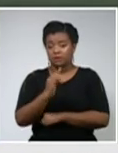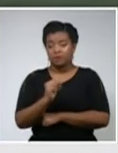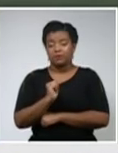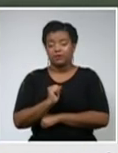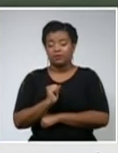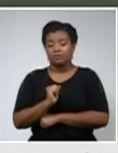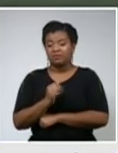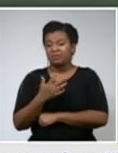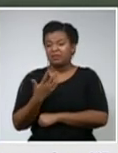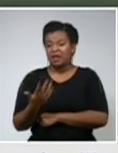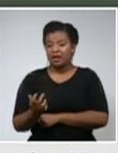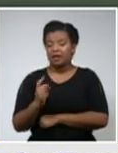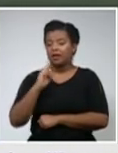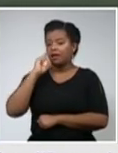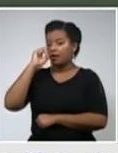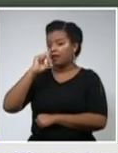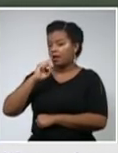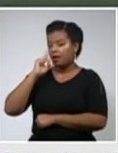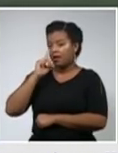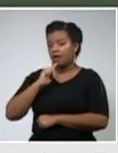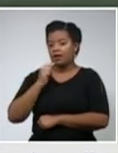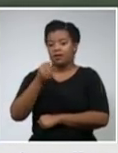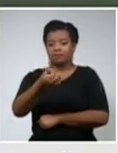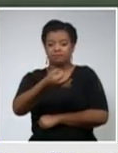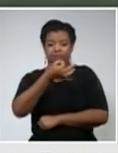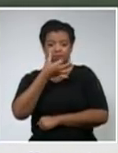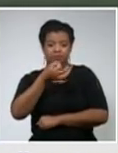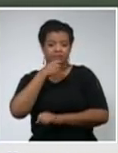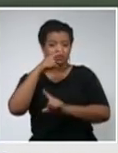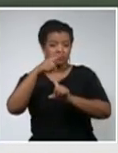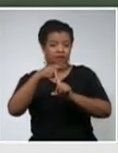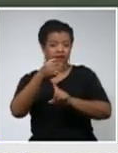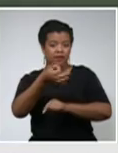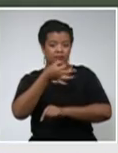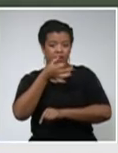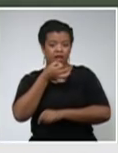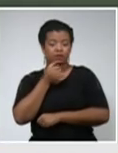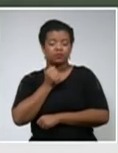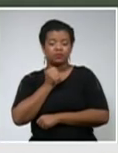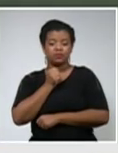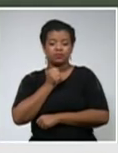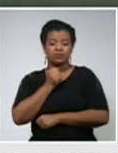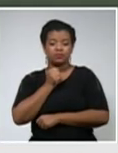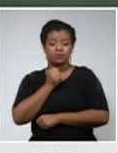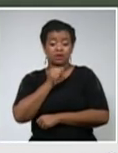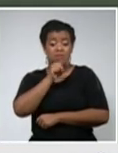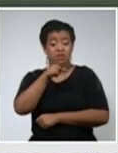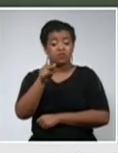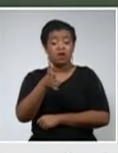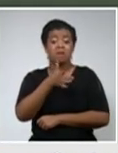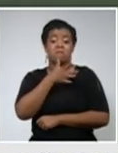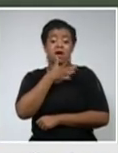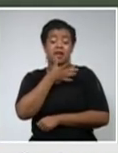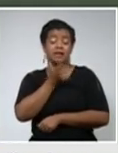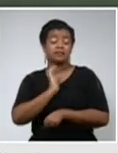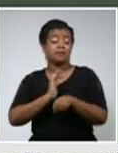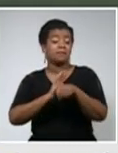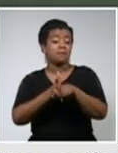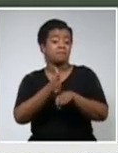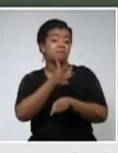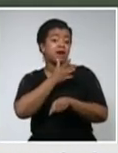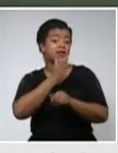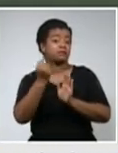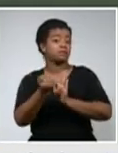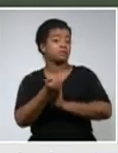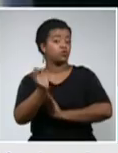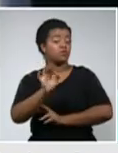como diagnóstico, tratamiento y al final egreso, tanto de pacientes sospechosos como de pacientes que en realidad tenían